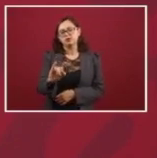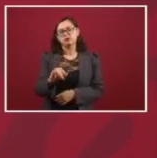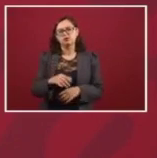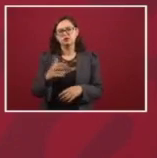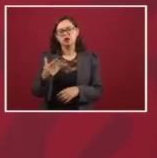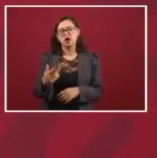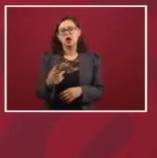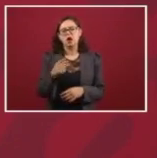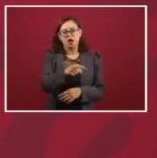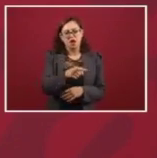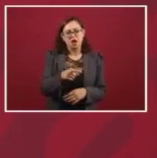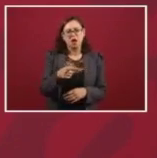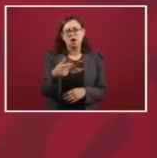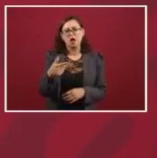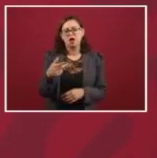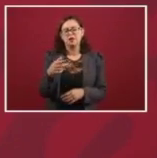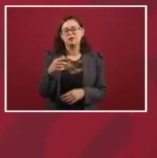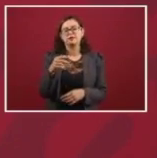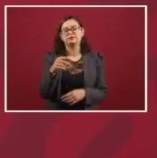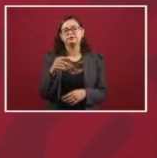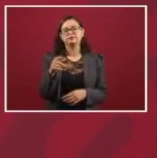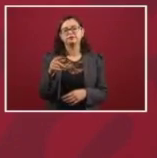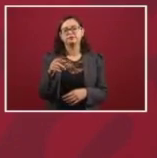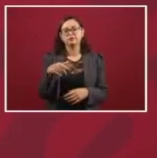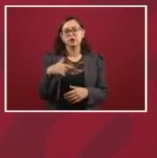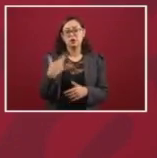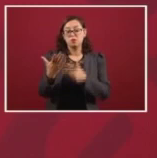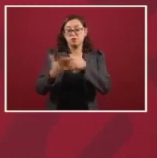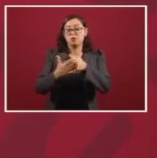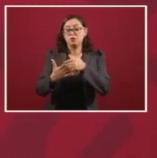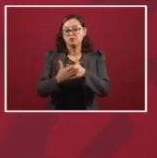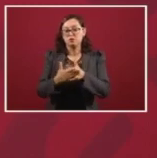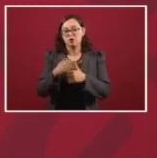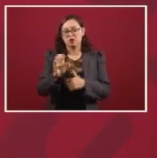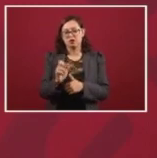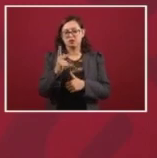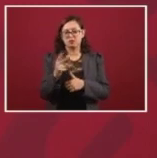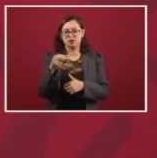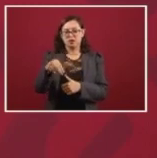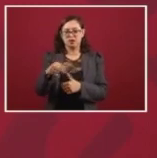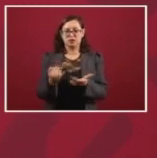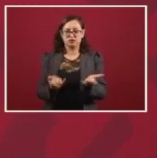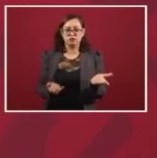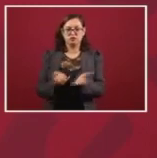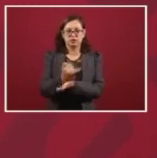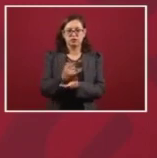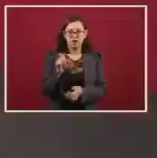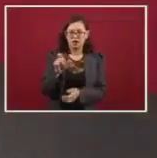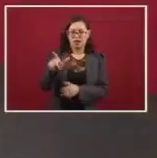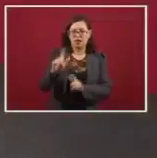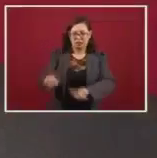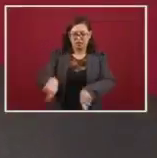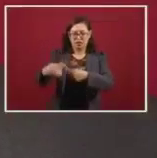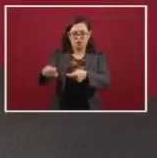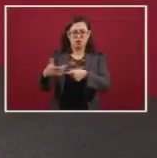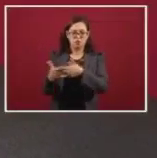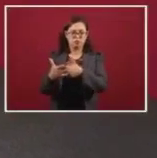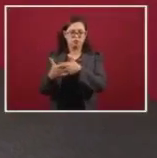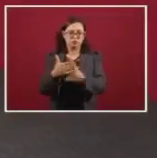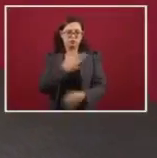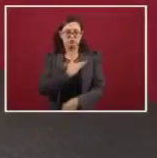cuando deciden que Peña iba a gobernar, que era el presidente